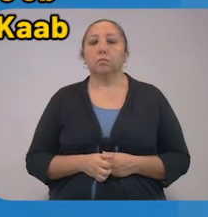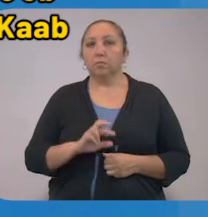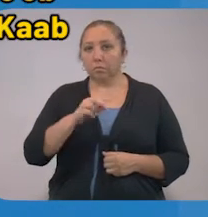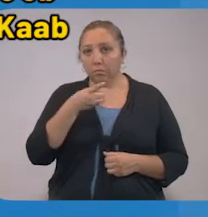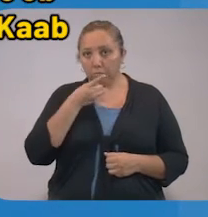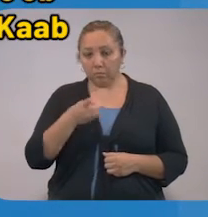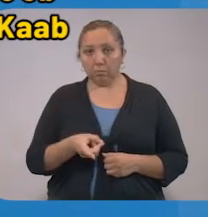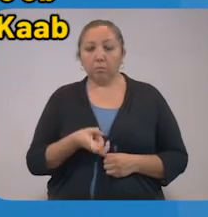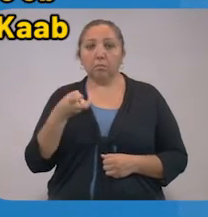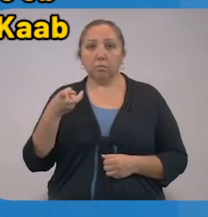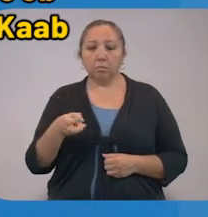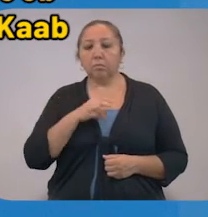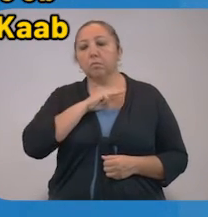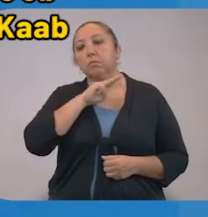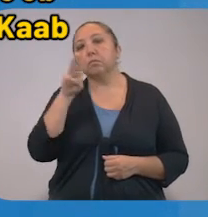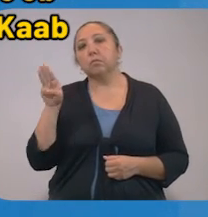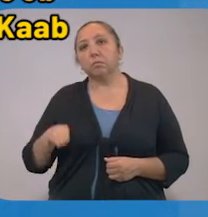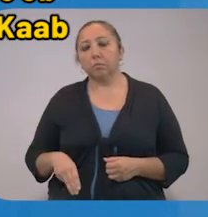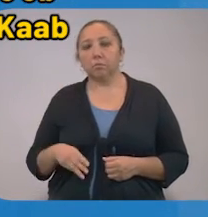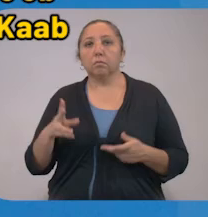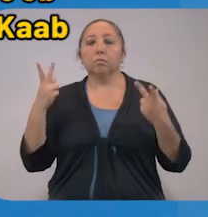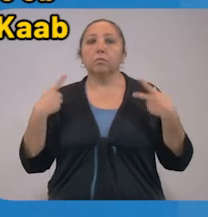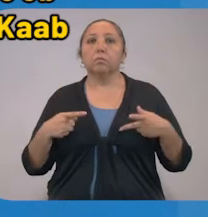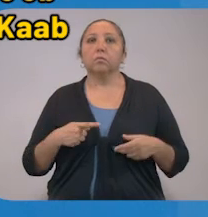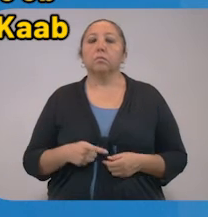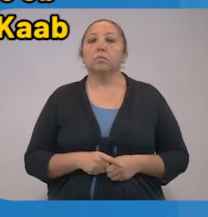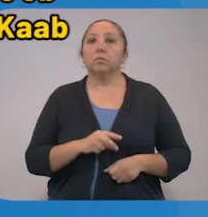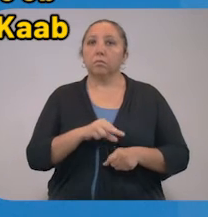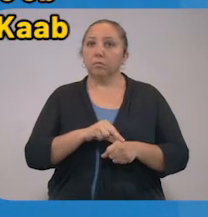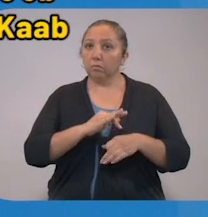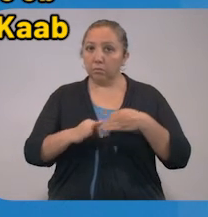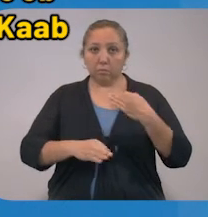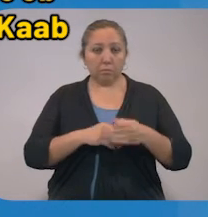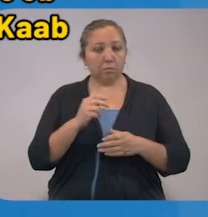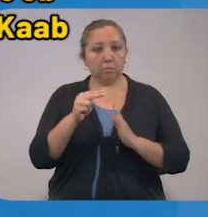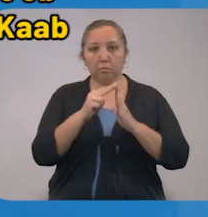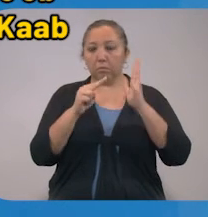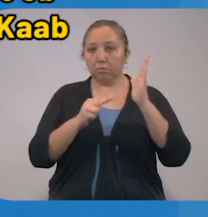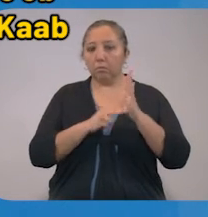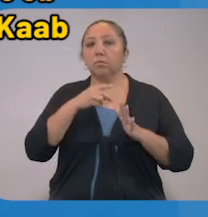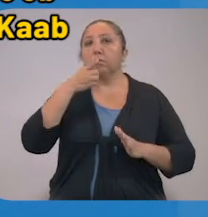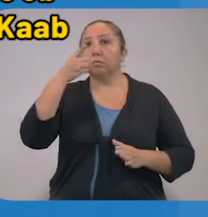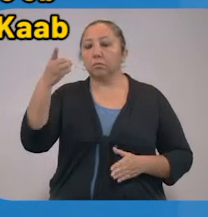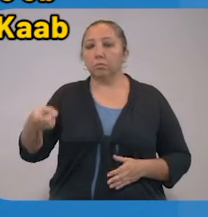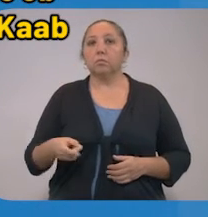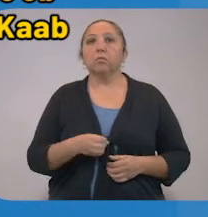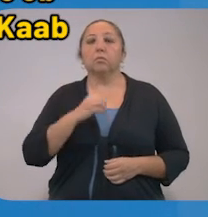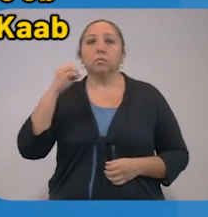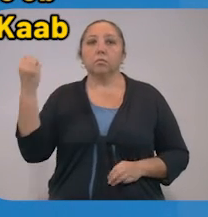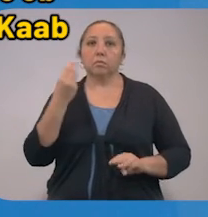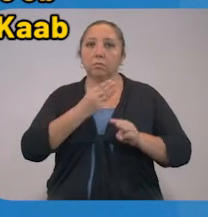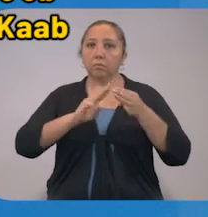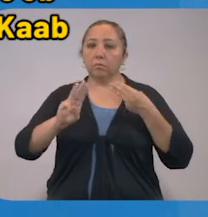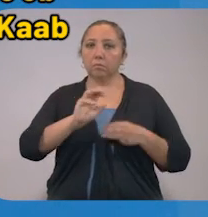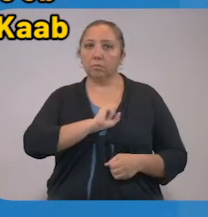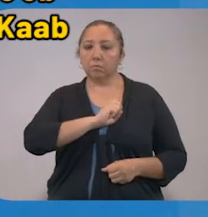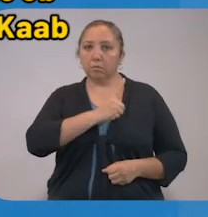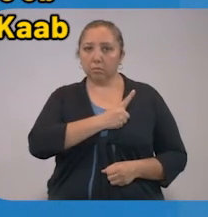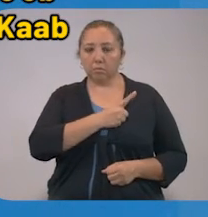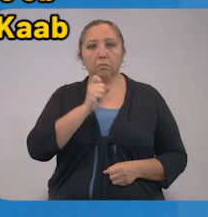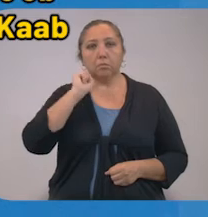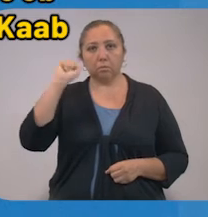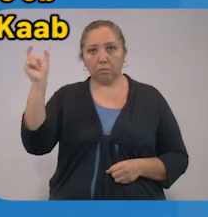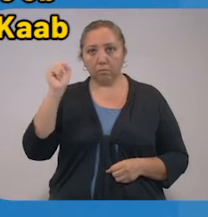la confirmación de estos sensibles hechos, el personal médico siguió los protocolos y lineamientos marcados por la Organización Mundial de la Salud y